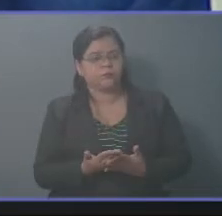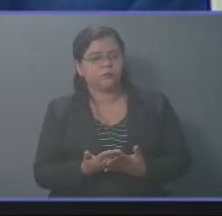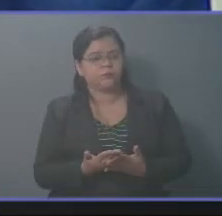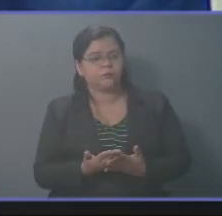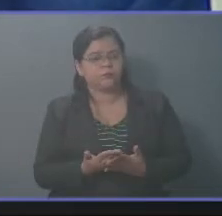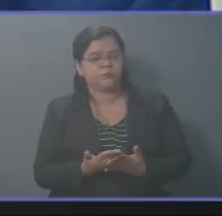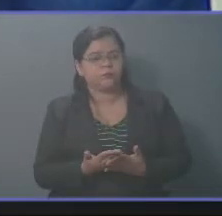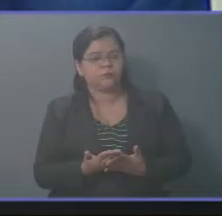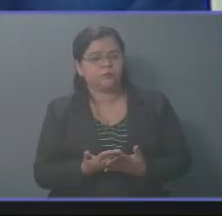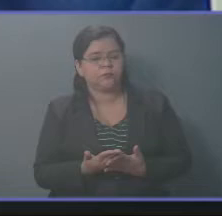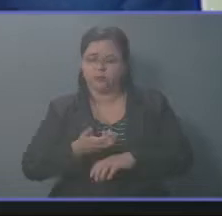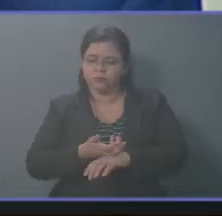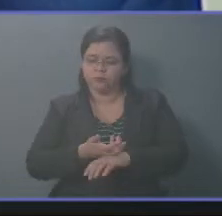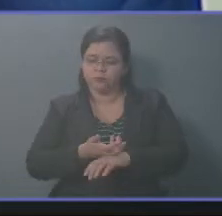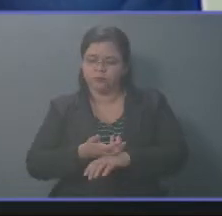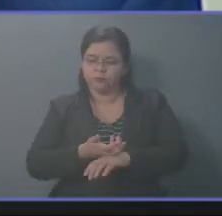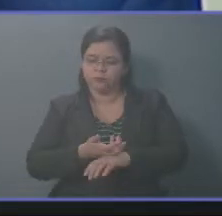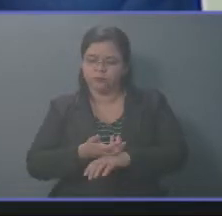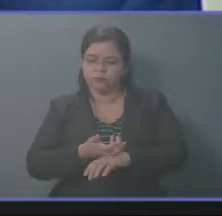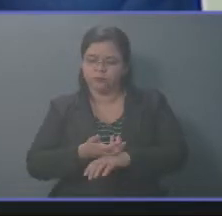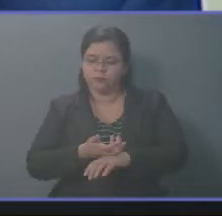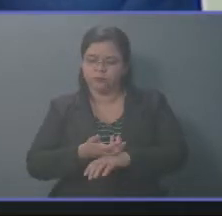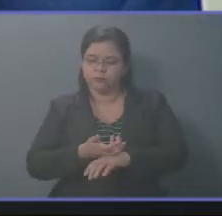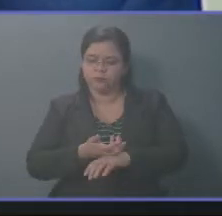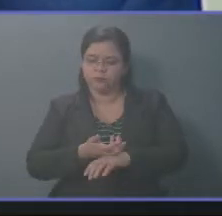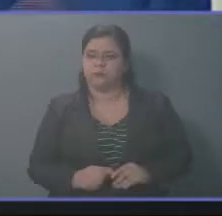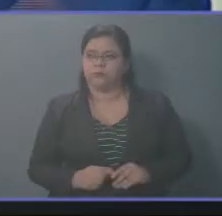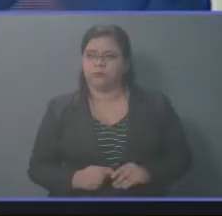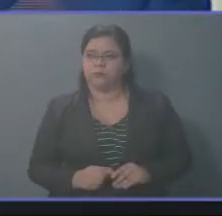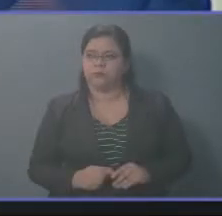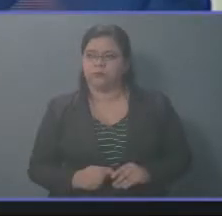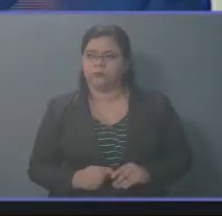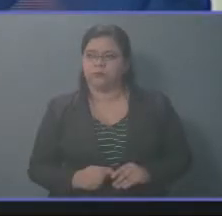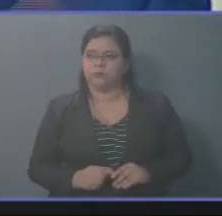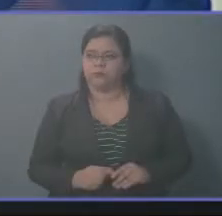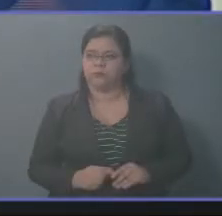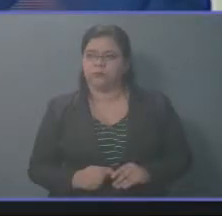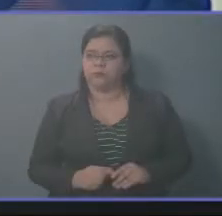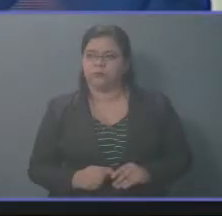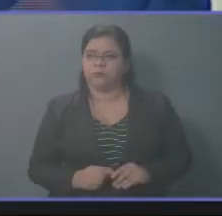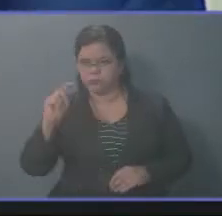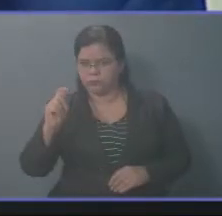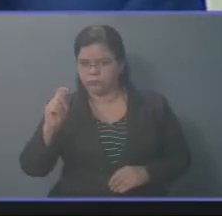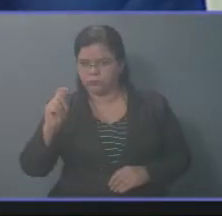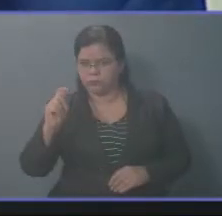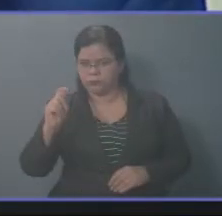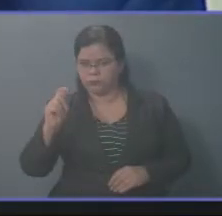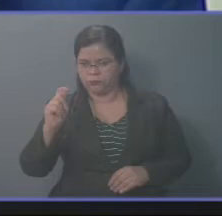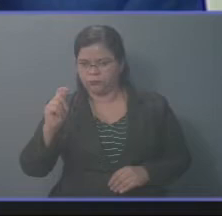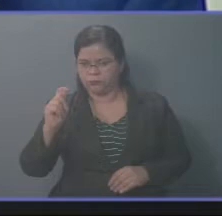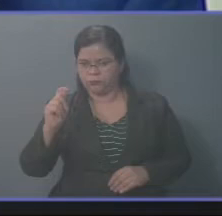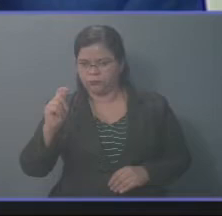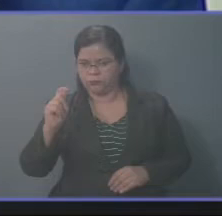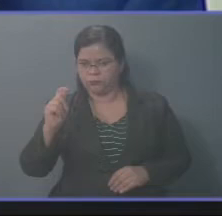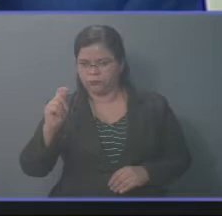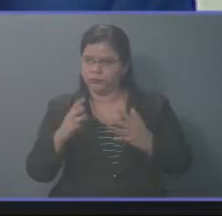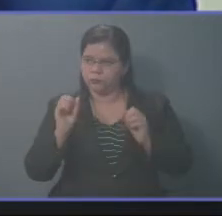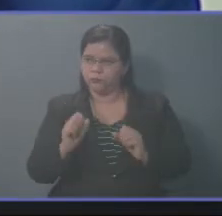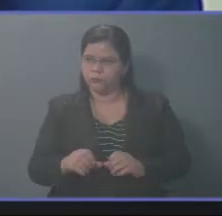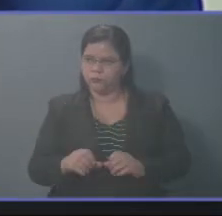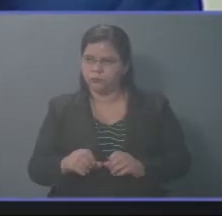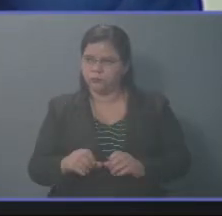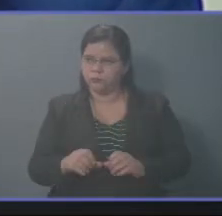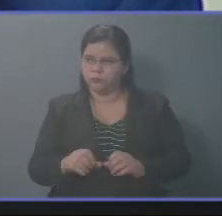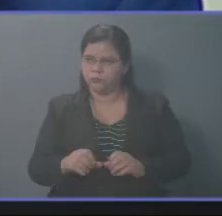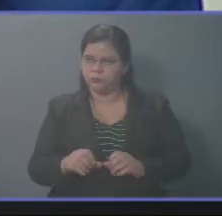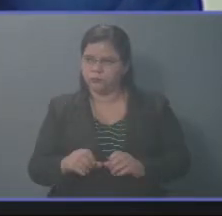del uso del transporte colectivo. Y le compete al Viceministerio de Transporte emitir las sanciones